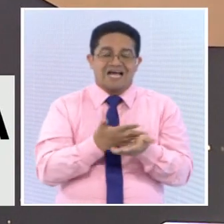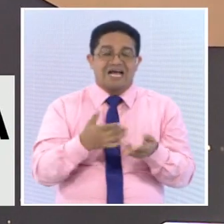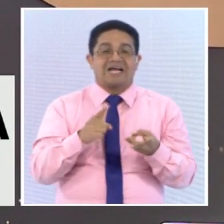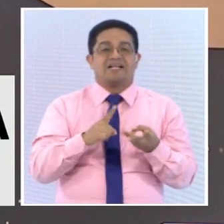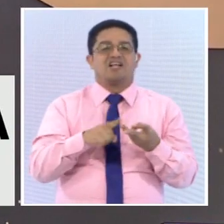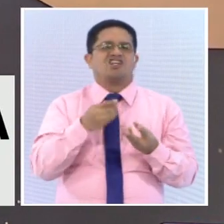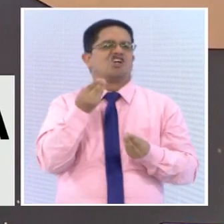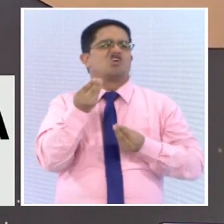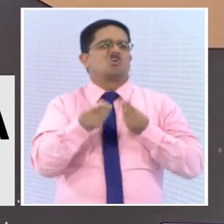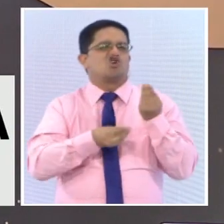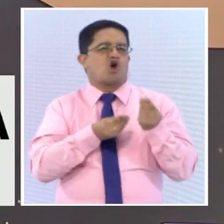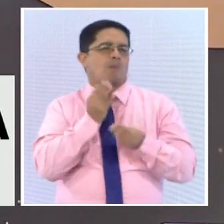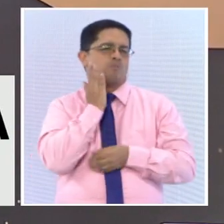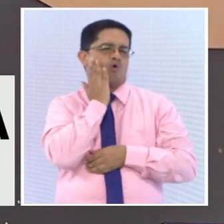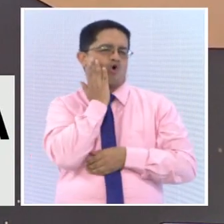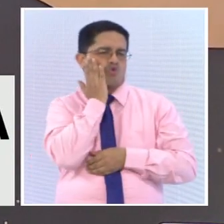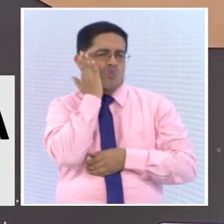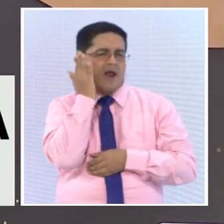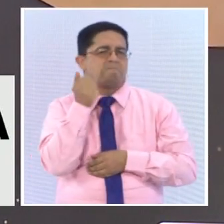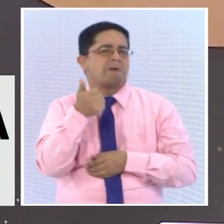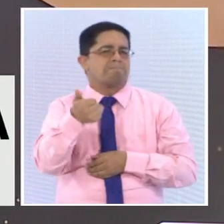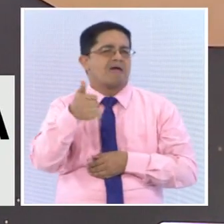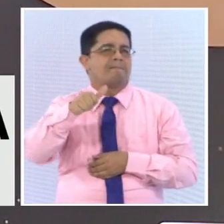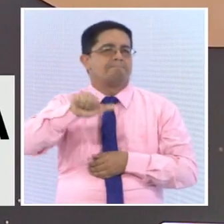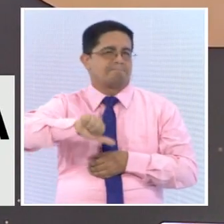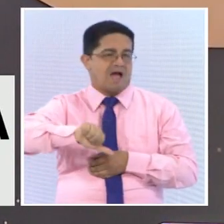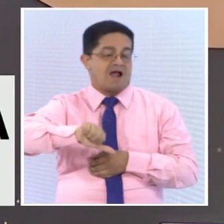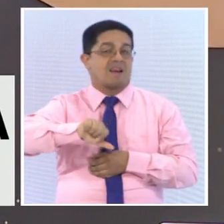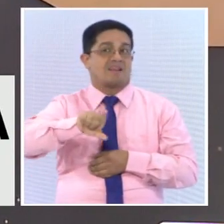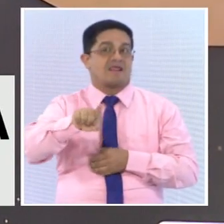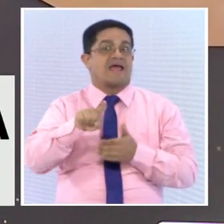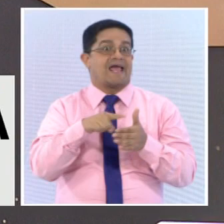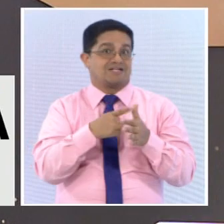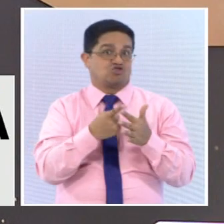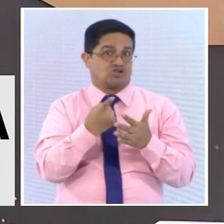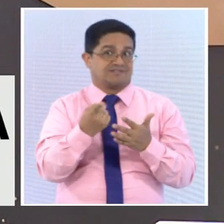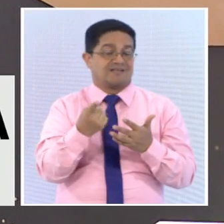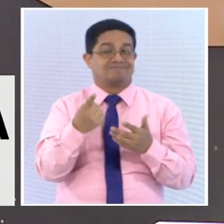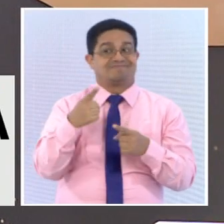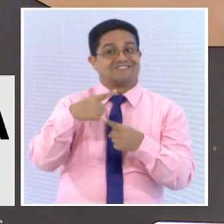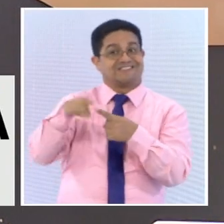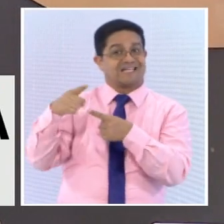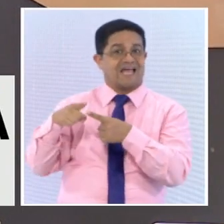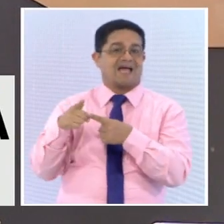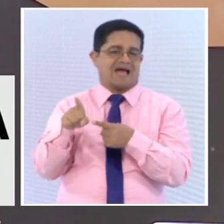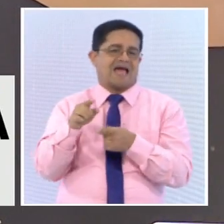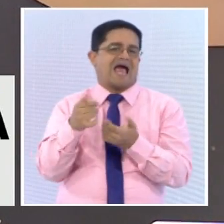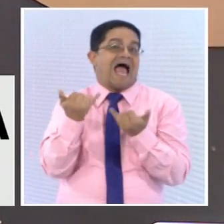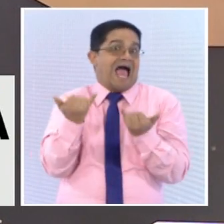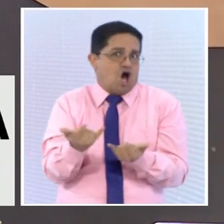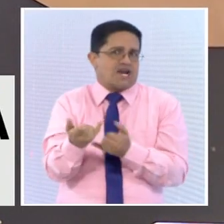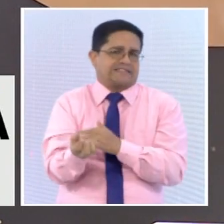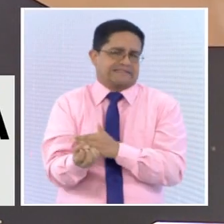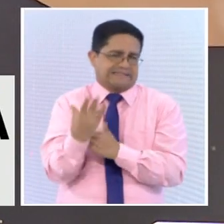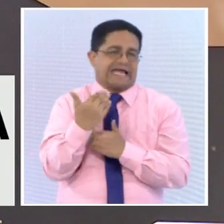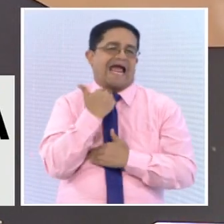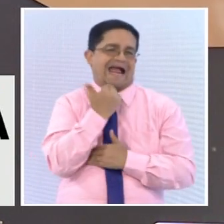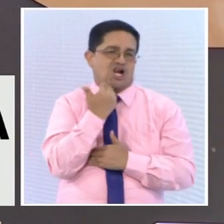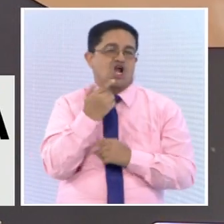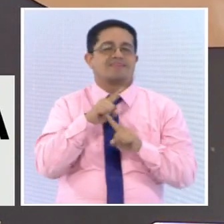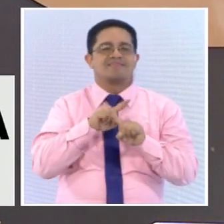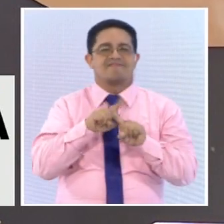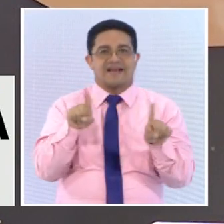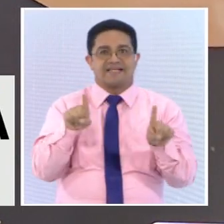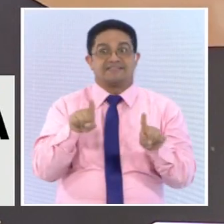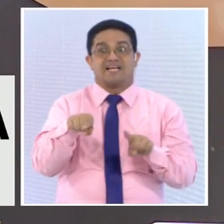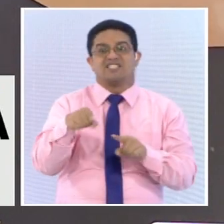cómo está durmiendo el paciente. Entonces, de manera holística y multidisciplinaria nace algo diferente. Y nace aquí en Venezuela, que es ver al